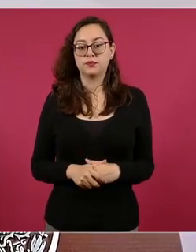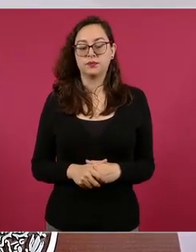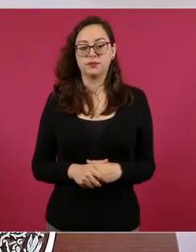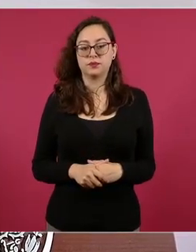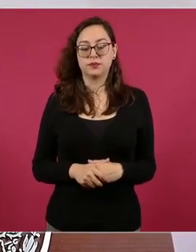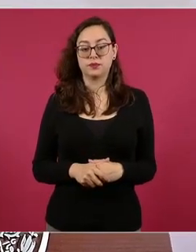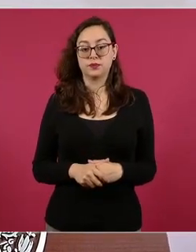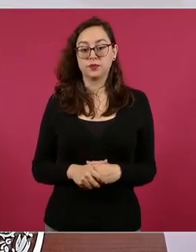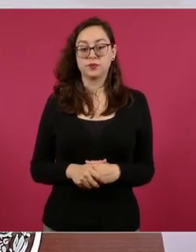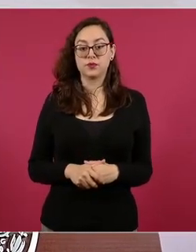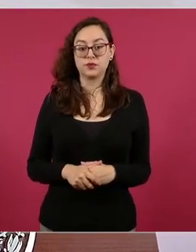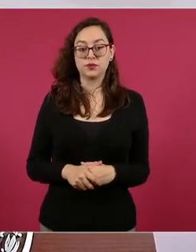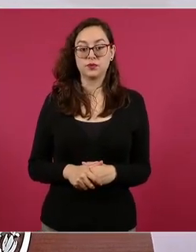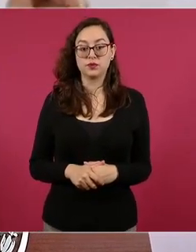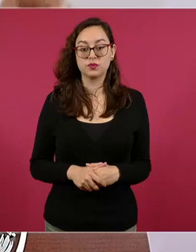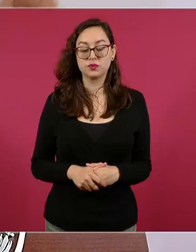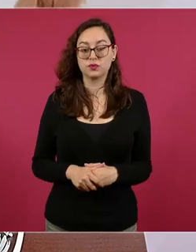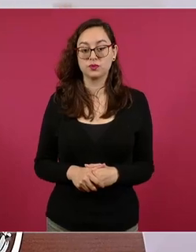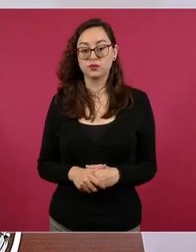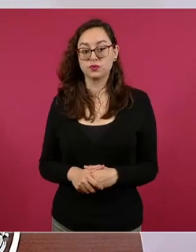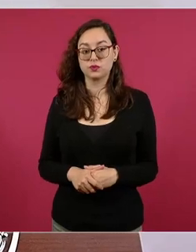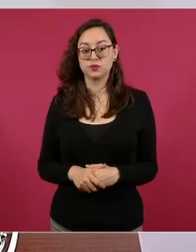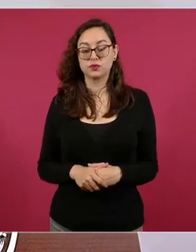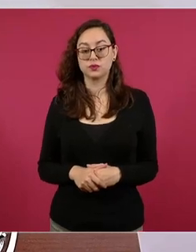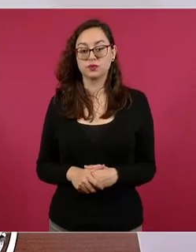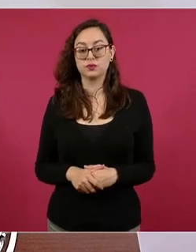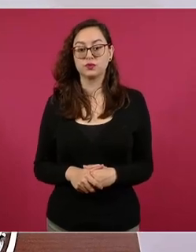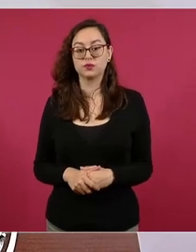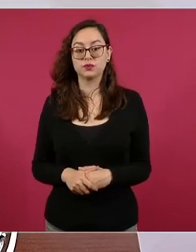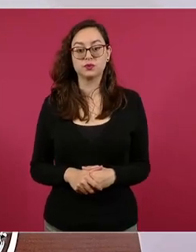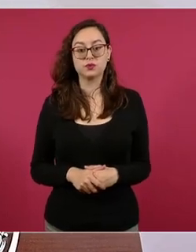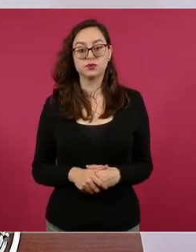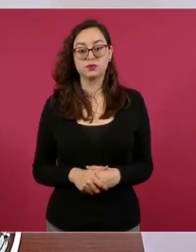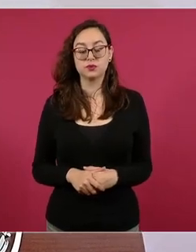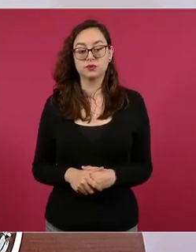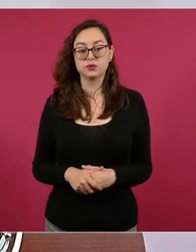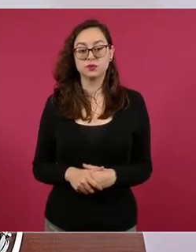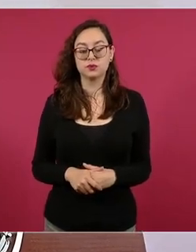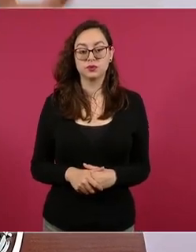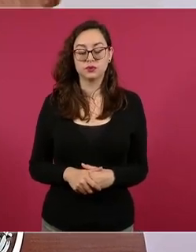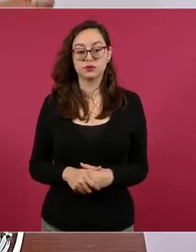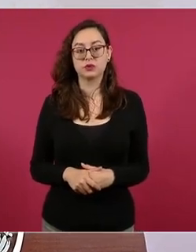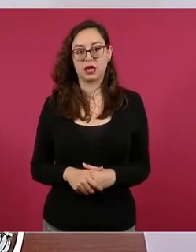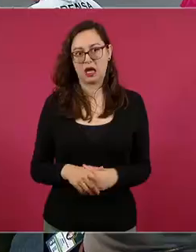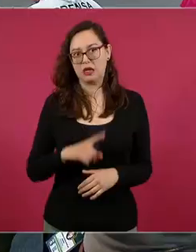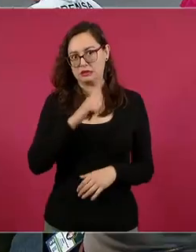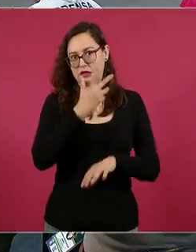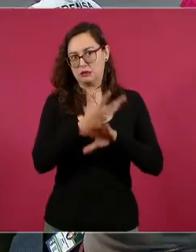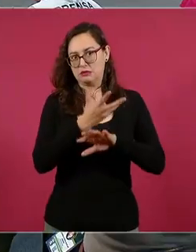y durante el gobierno del presidente Trump, de ahí se,